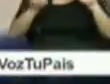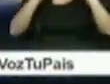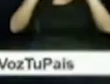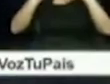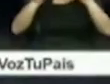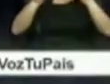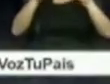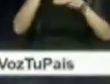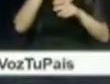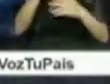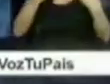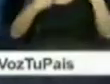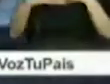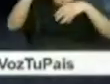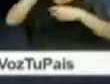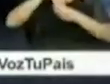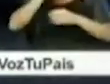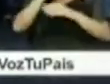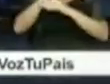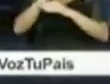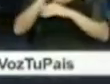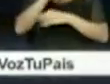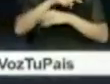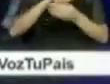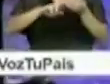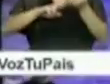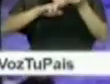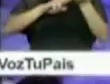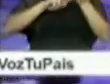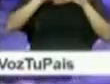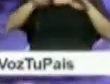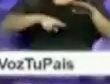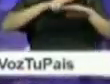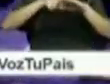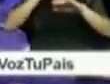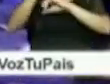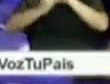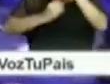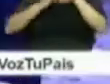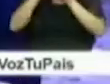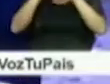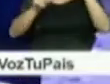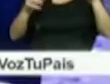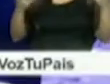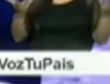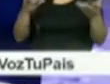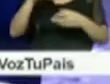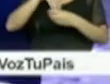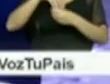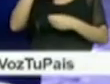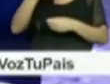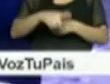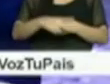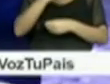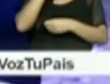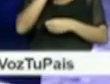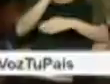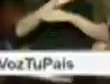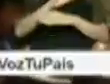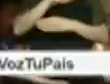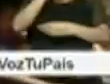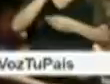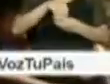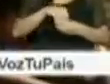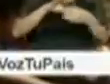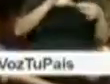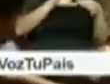un hito artístico en el país. El talento nacional e internacional se darán cita en Loja, el escenario del Ecuador. Con